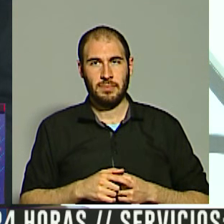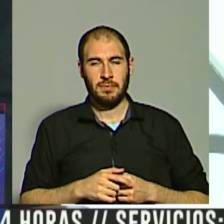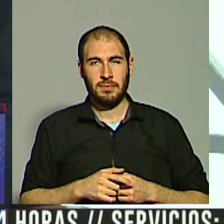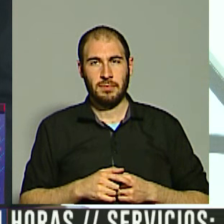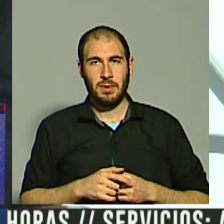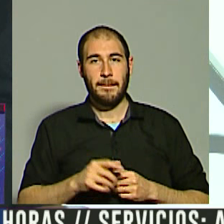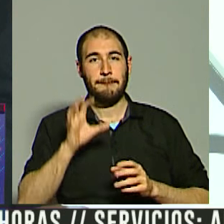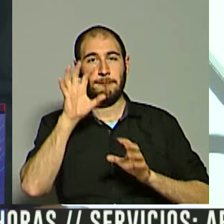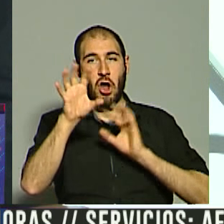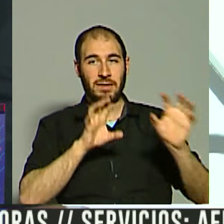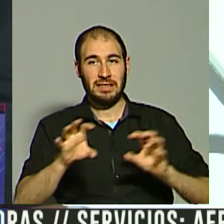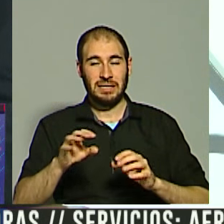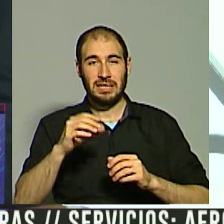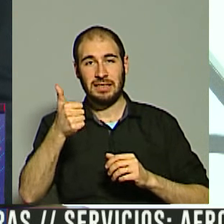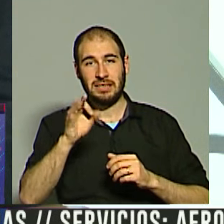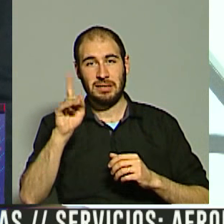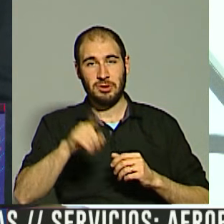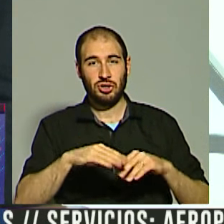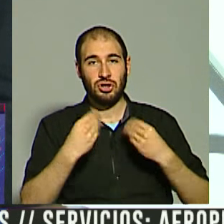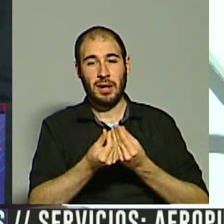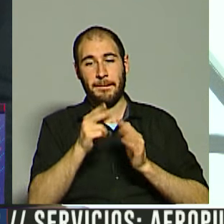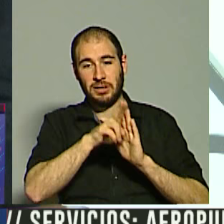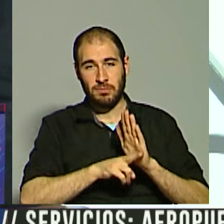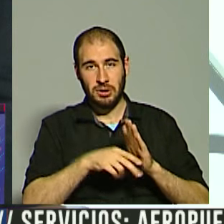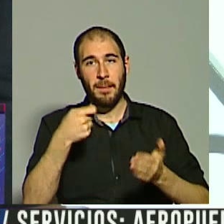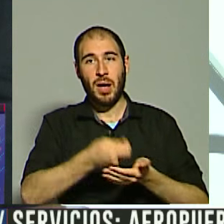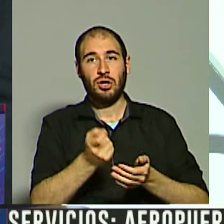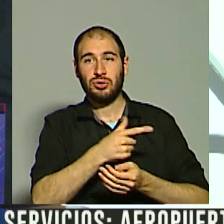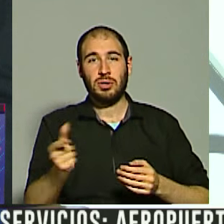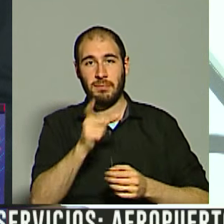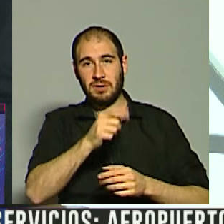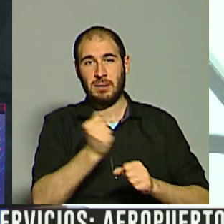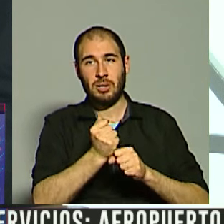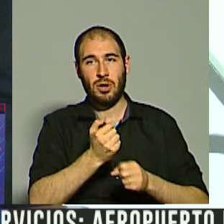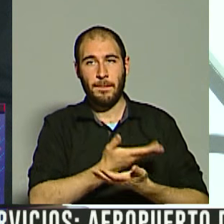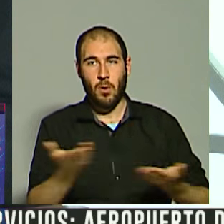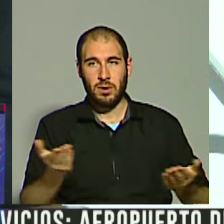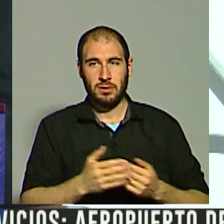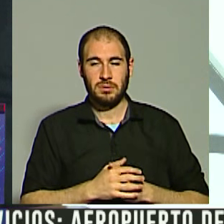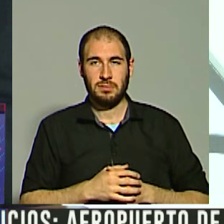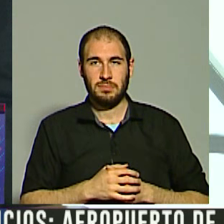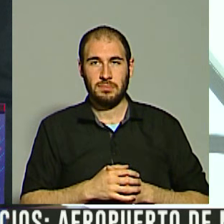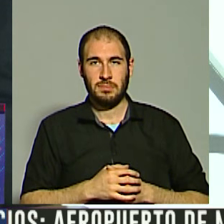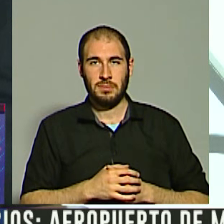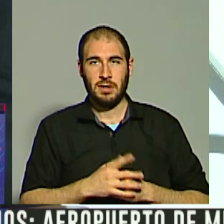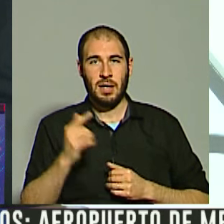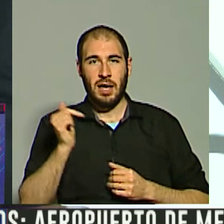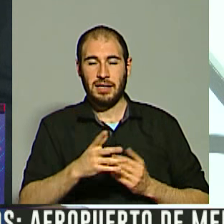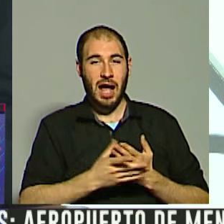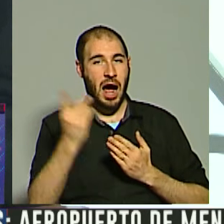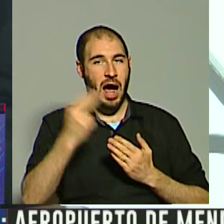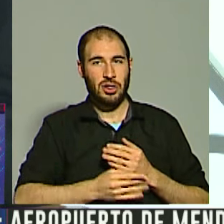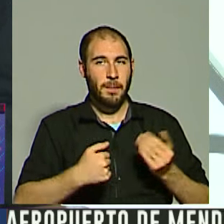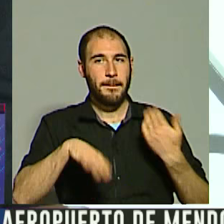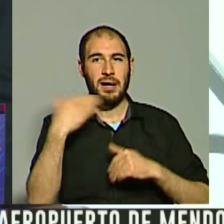las provincias el 60% del presupuesto es pago de salarios a los empleados públicos, con lo cual es la variable de ajuste